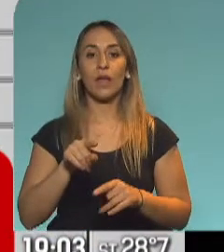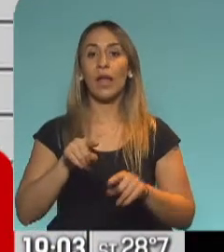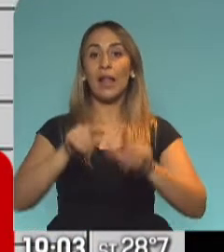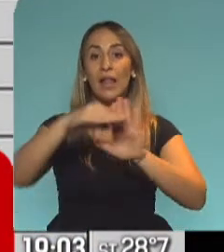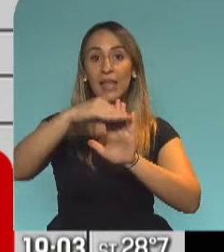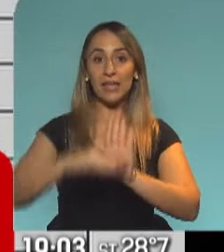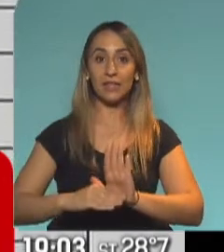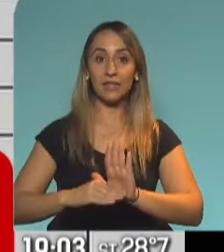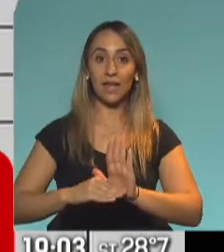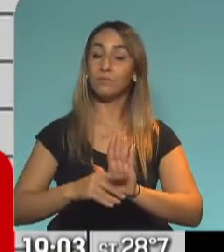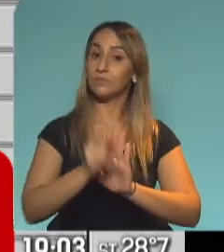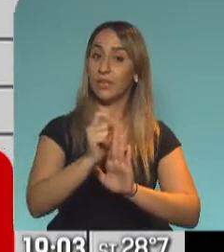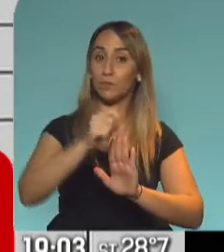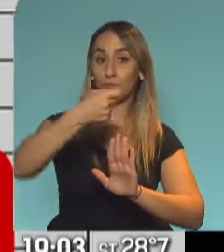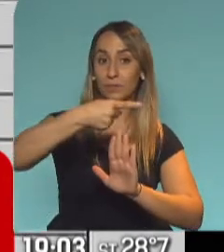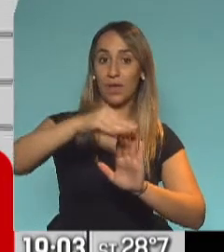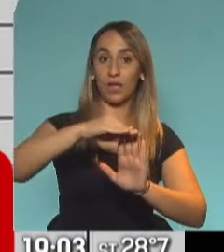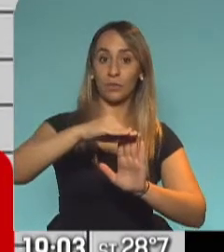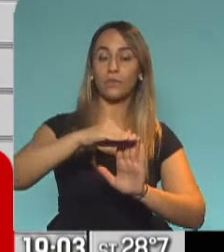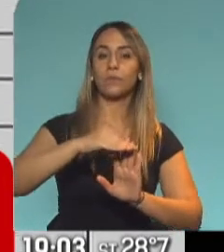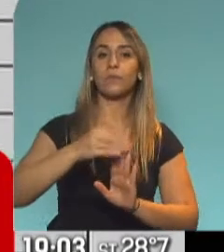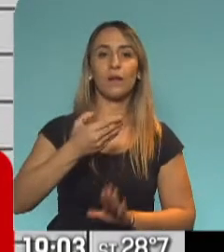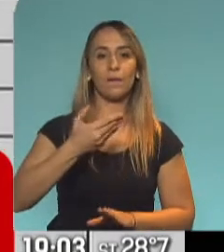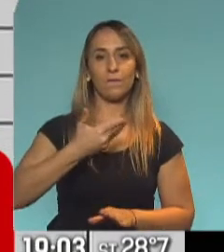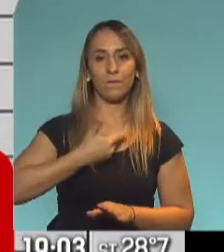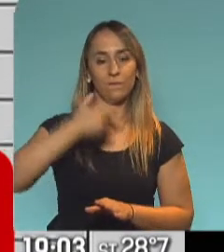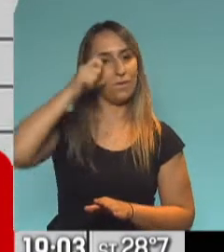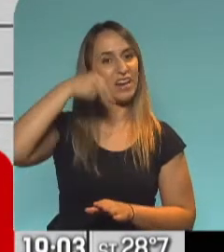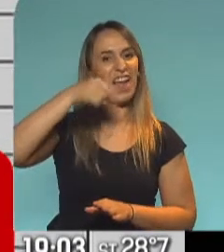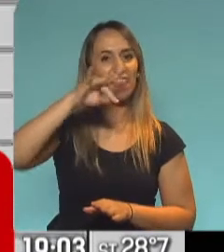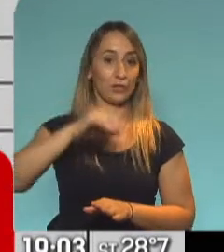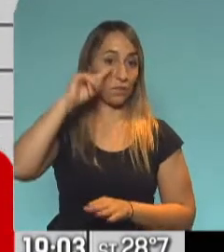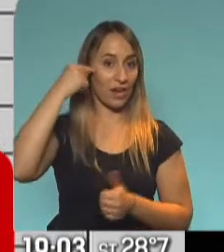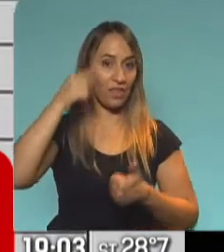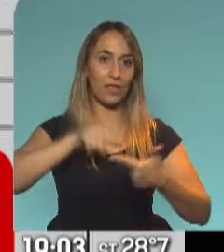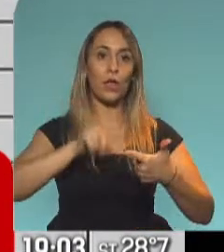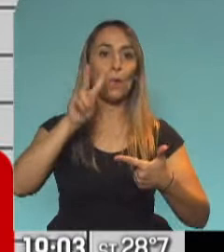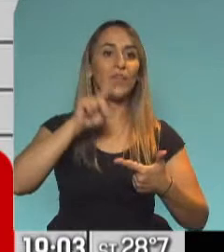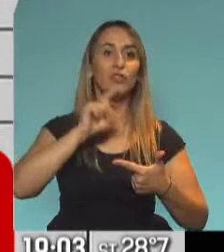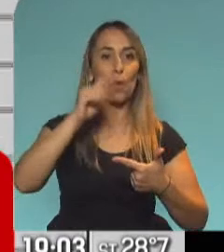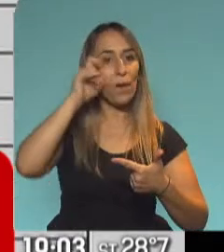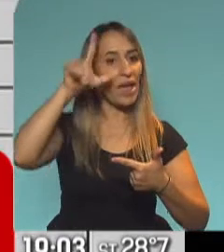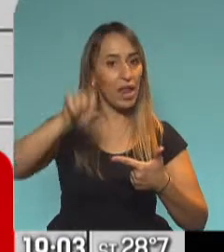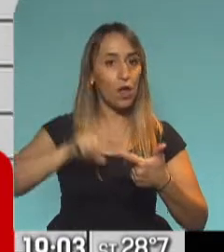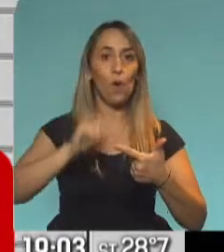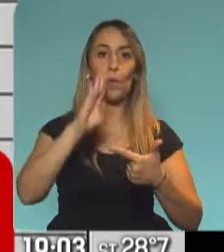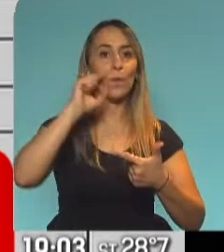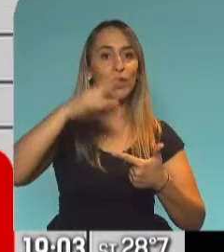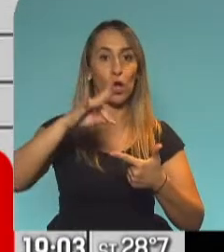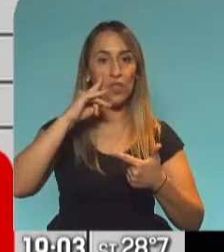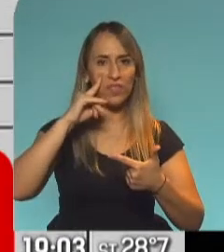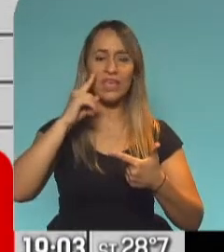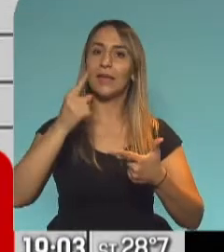lista, con Alberto Fernández. Los siguientes son Julio Vitovelo, Juan Pablo Biondi, aquellas